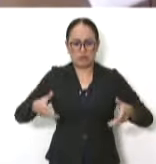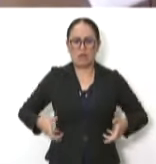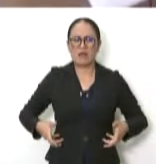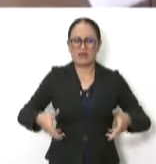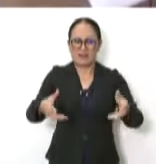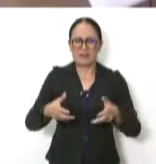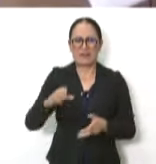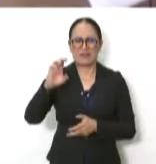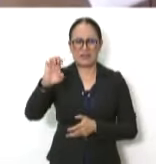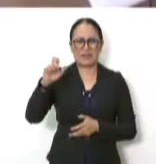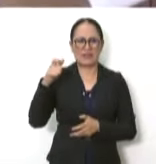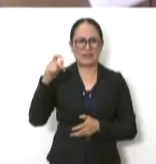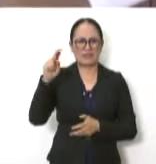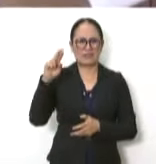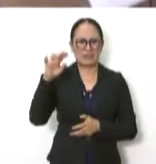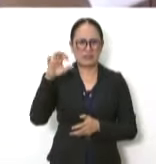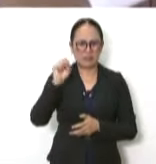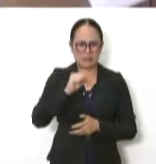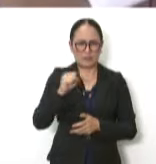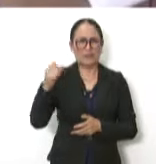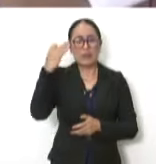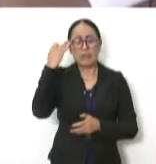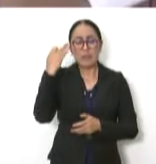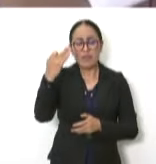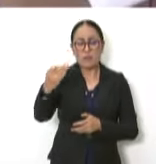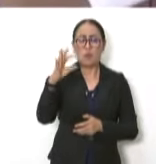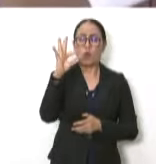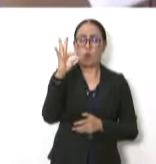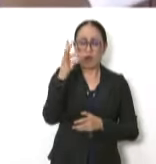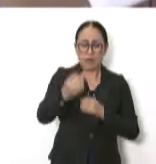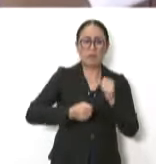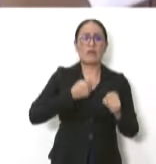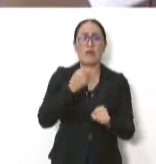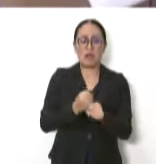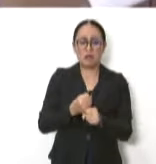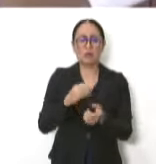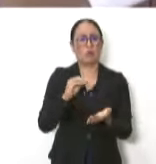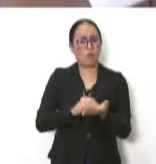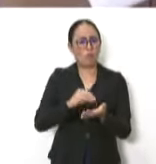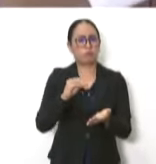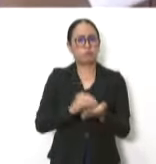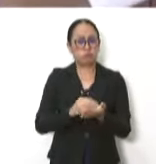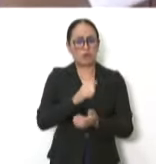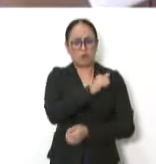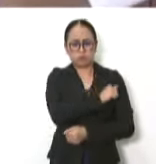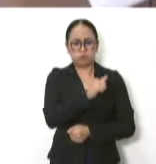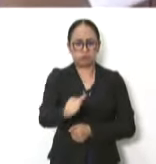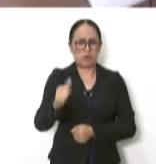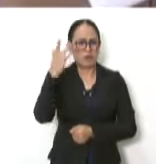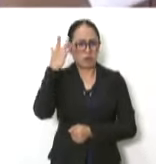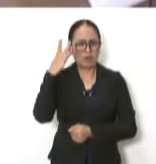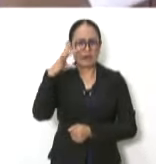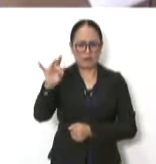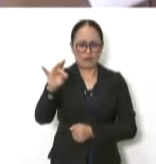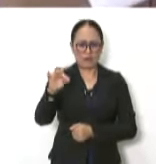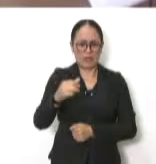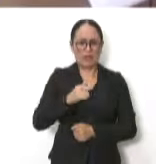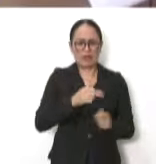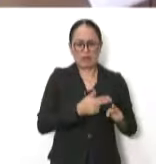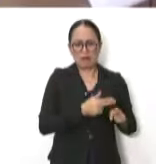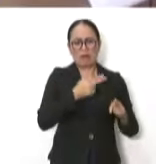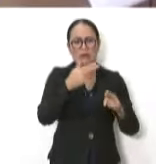que permitiría una durabilidad de 40 años y la reducción del tiempo de traslado por Cuernavaca de media hora a tan